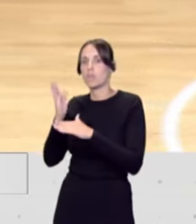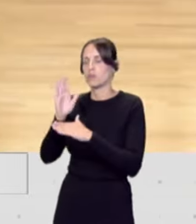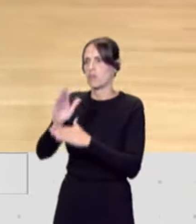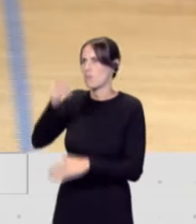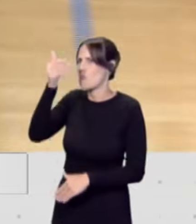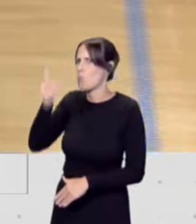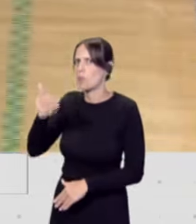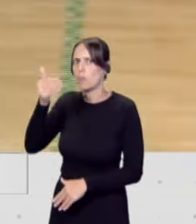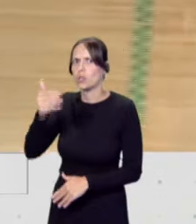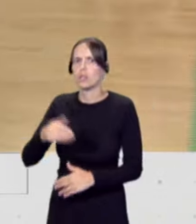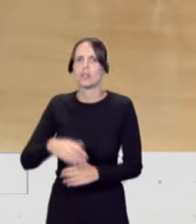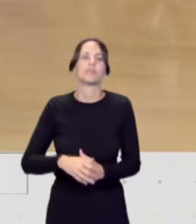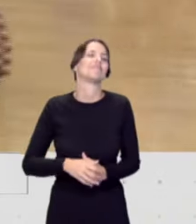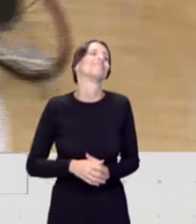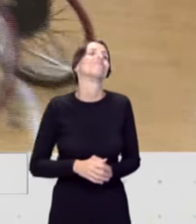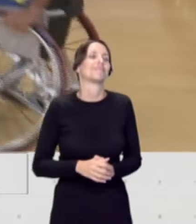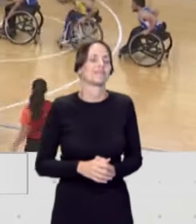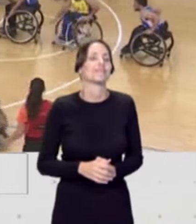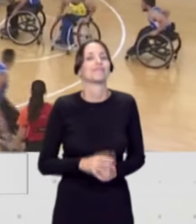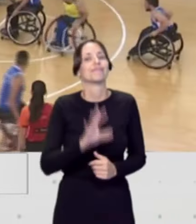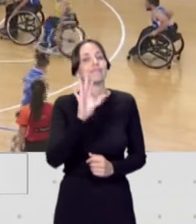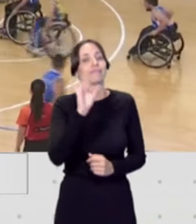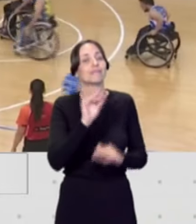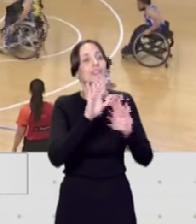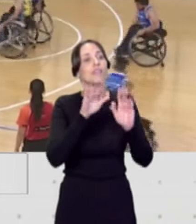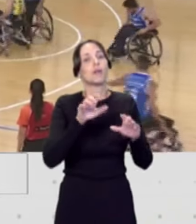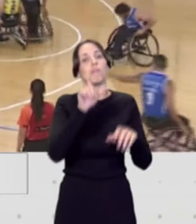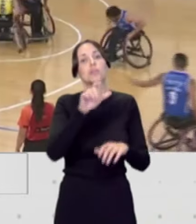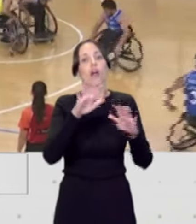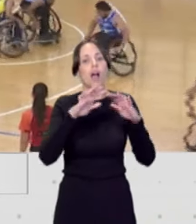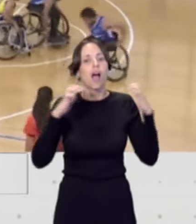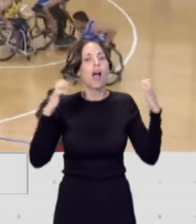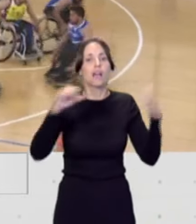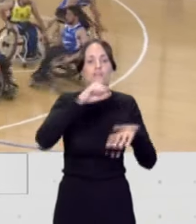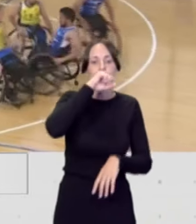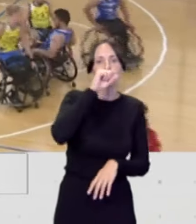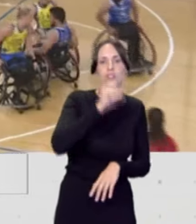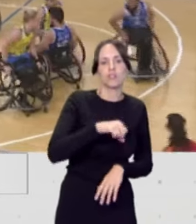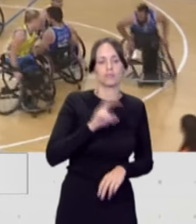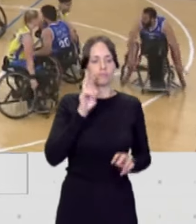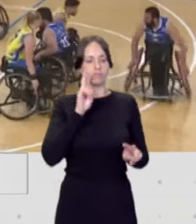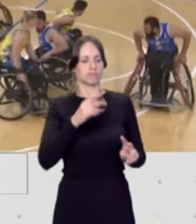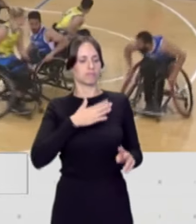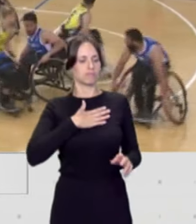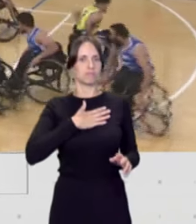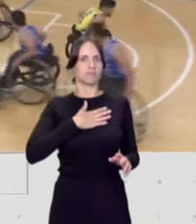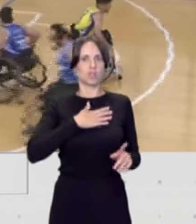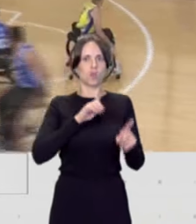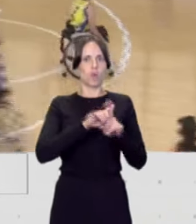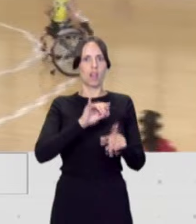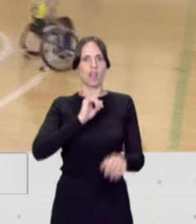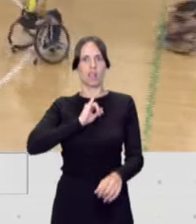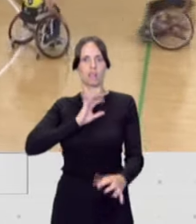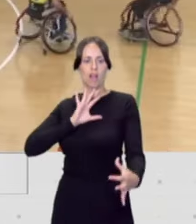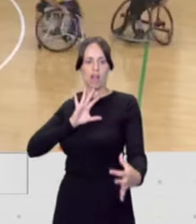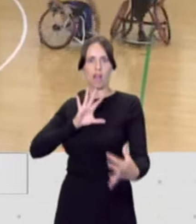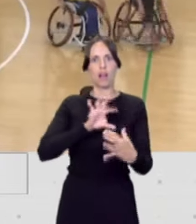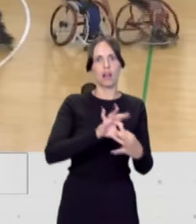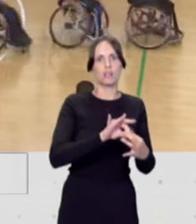Sí, al final creo que pues la afición, los espectadores pues se sienten reflejados y bueno, se sienten con quien pueden